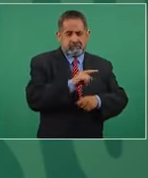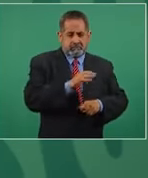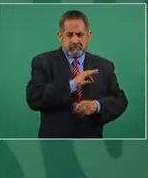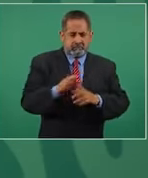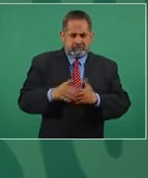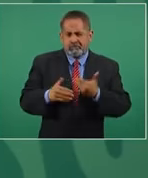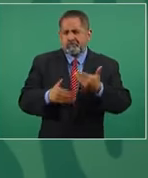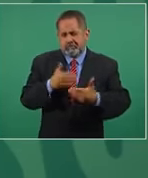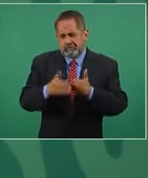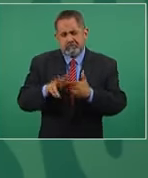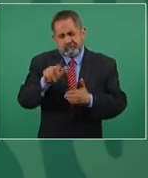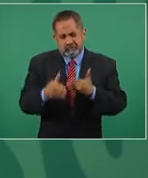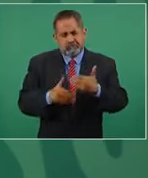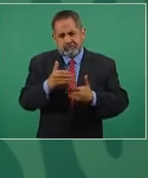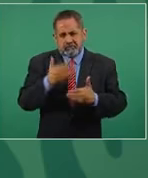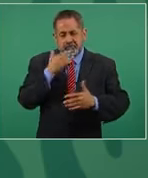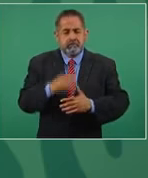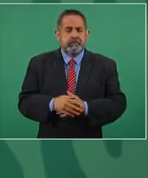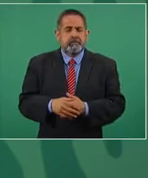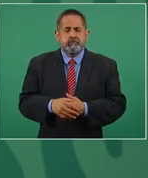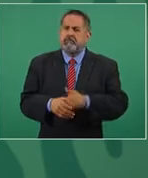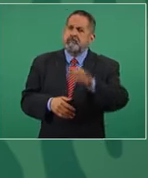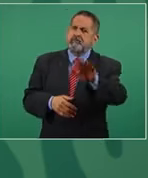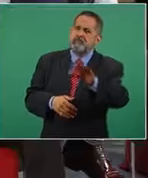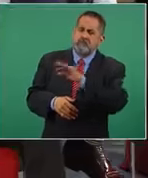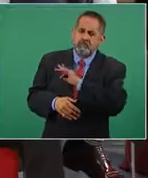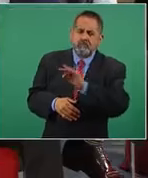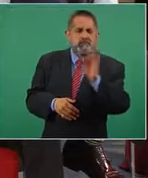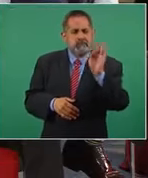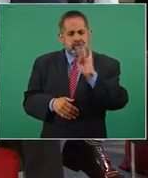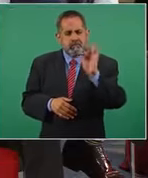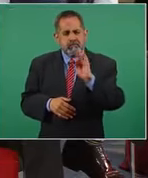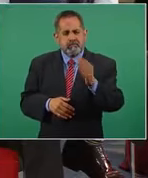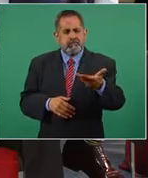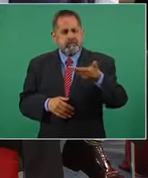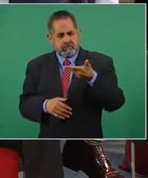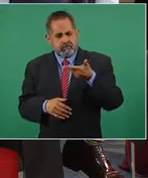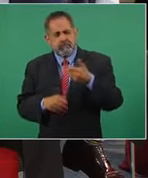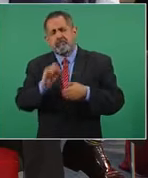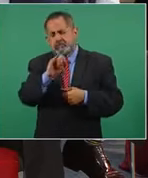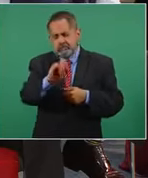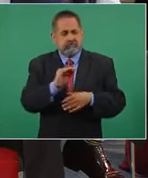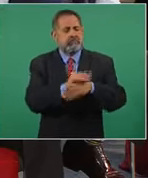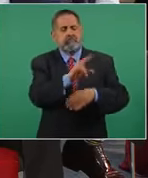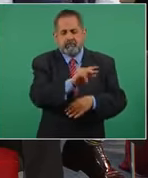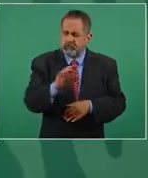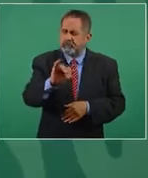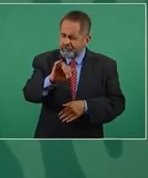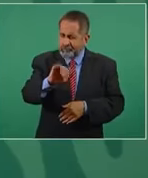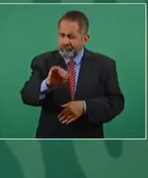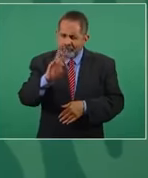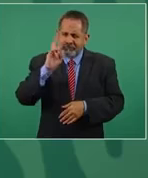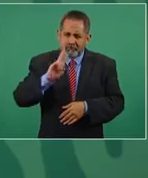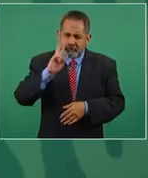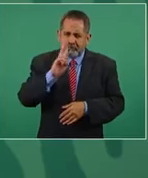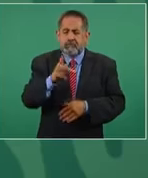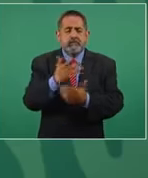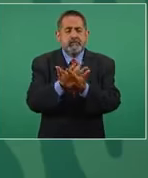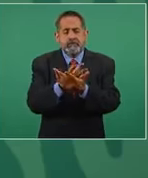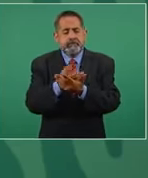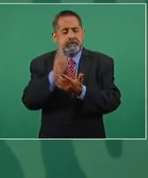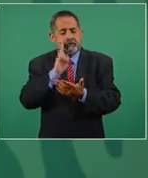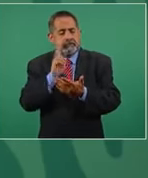De modo que vamos avanzando, ¿no? Pero entonces no se cerrarían a la solicitud del sector turístico. No, a nadie, nada más que tenemos que esperarnos